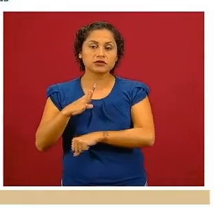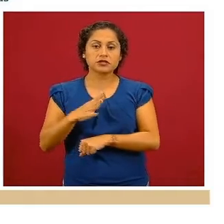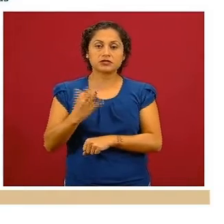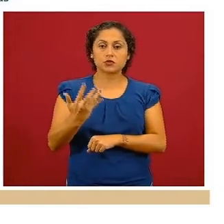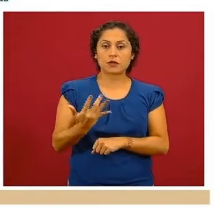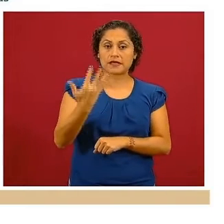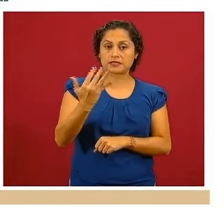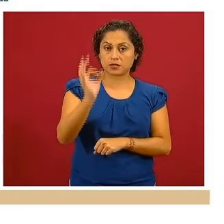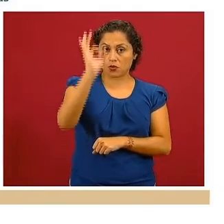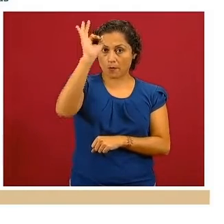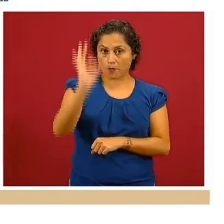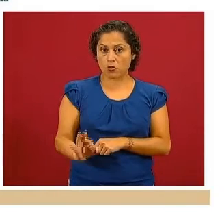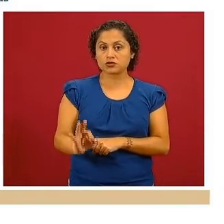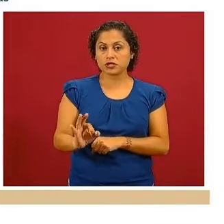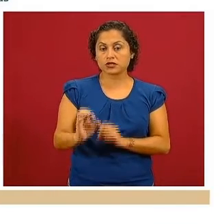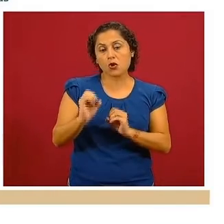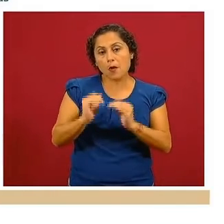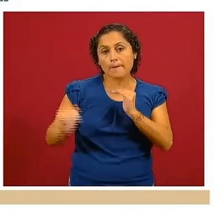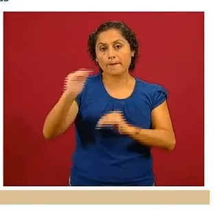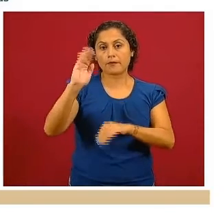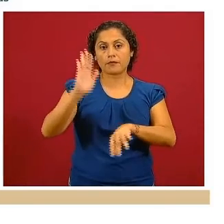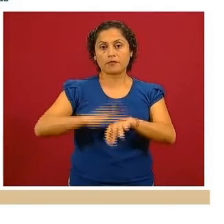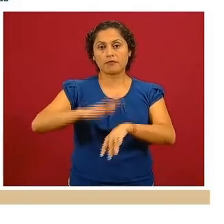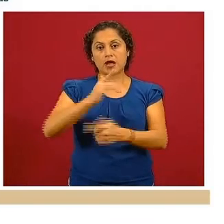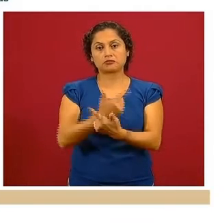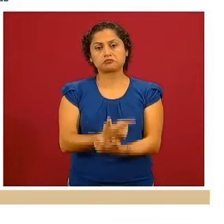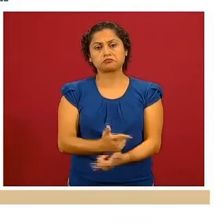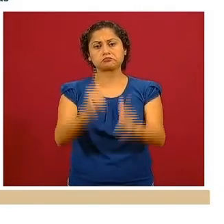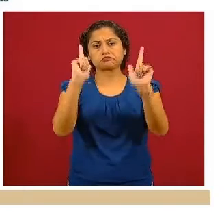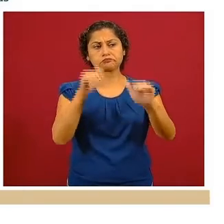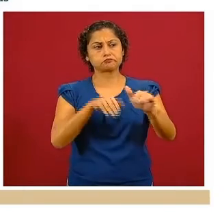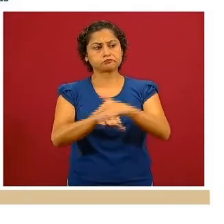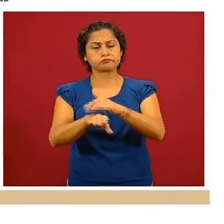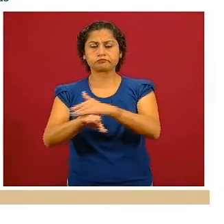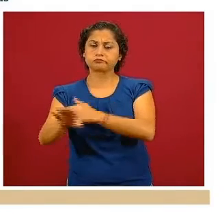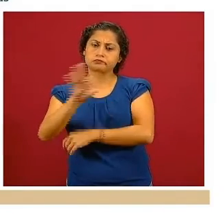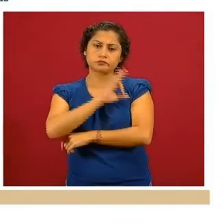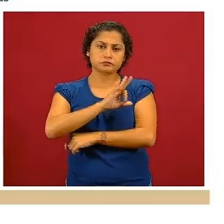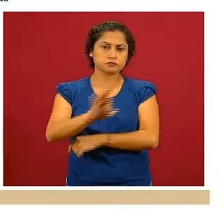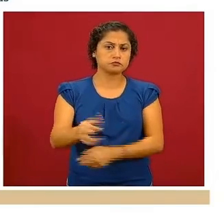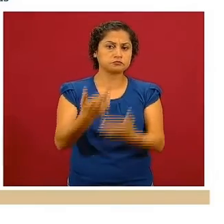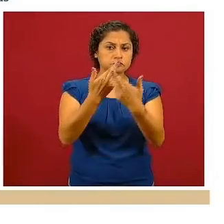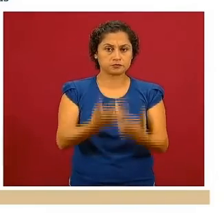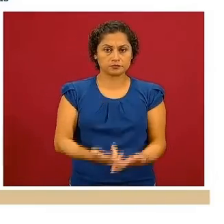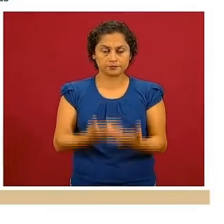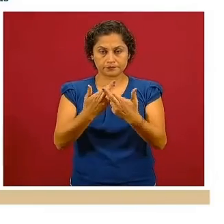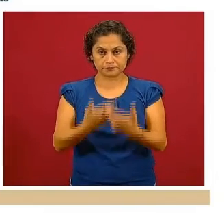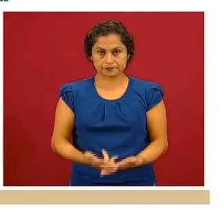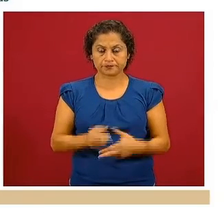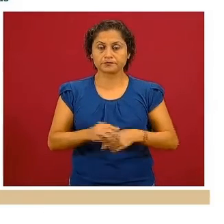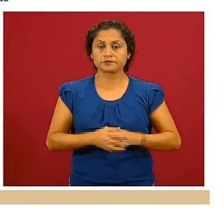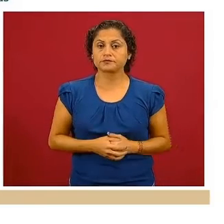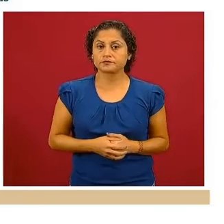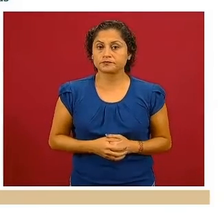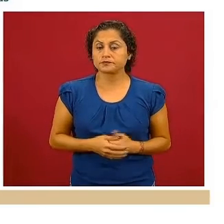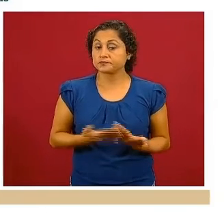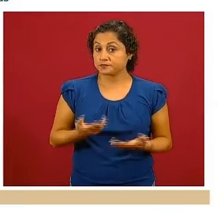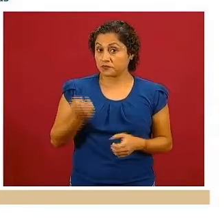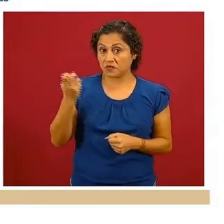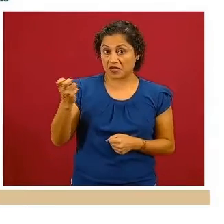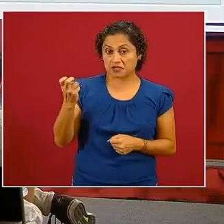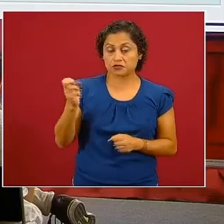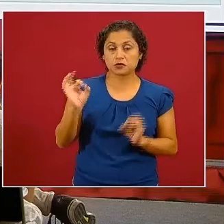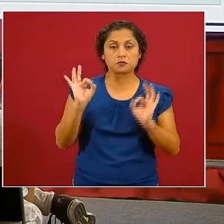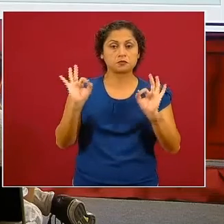55% o más de disponibilidad de este tipo de camas, lo cual los mantiene